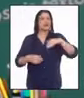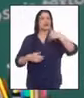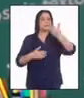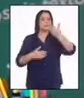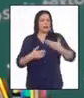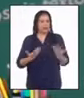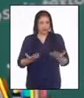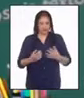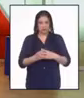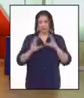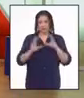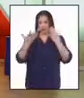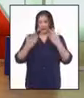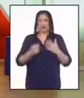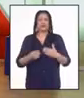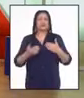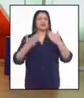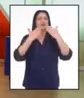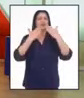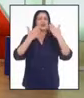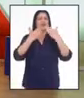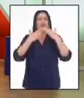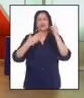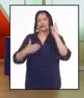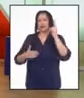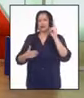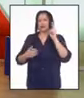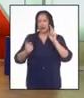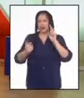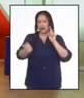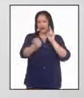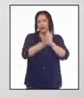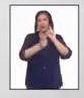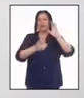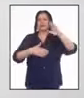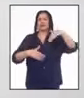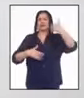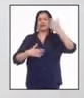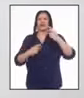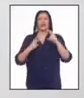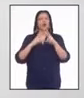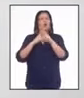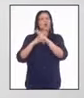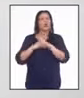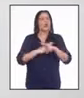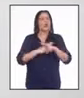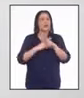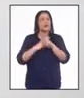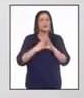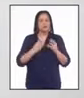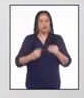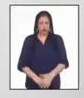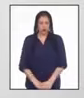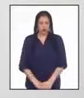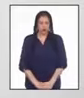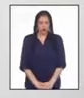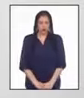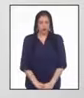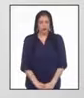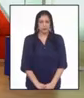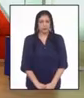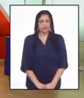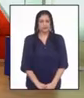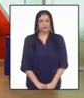programas. Muchas gracias, profesora. Nos vemos pronto. Cuídense mucho.